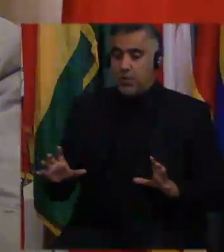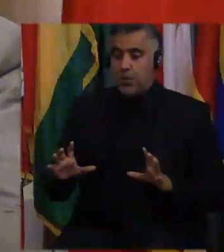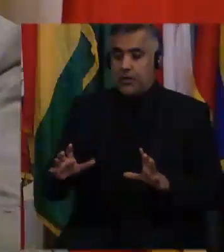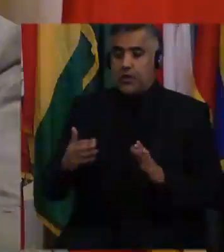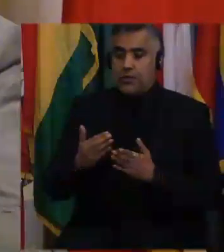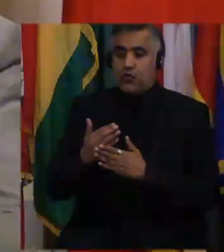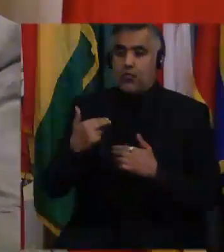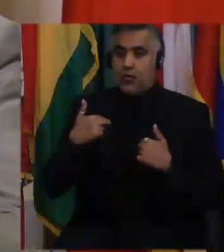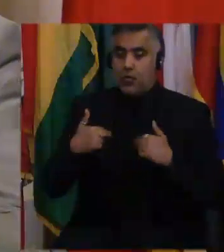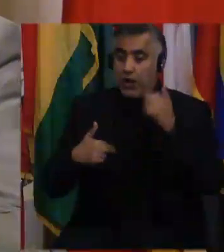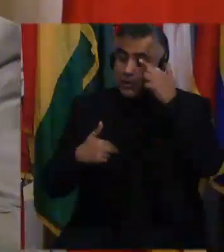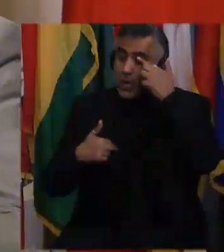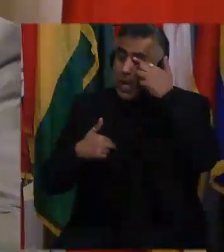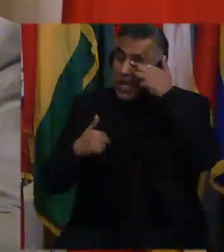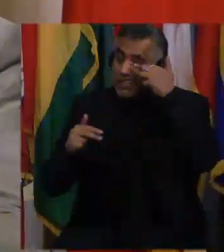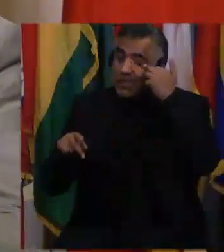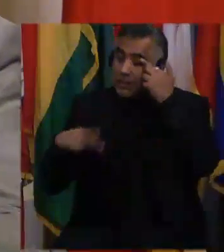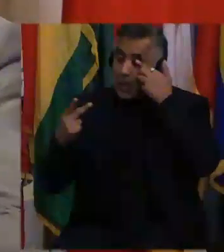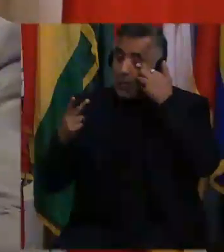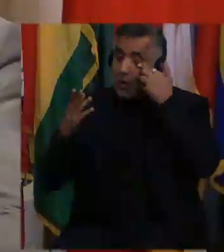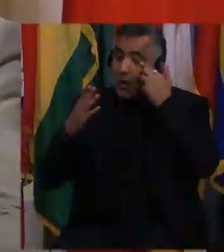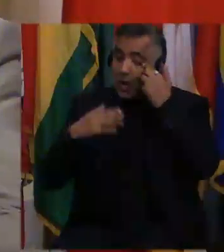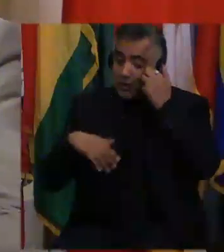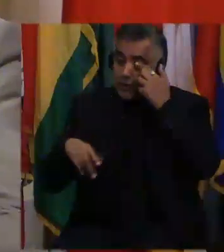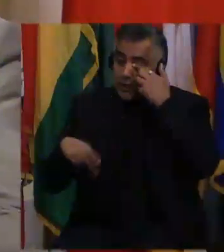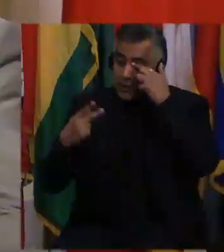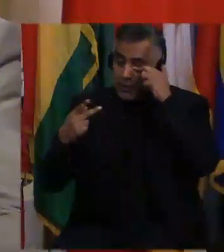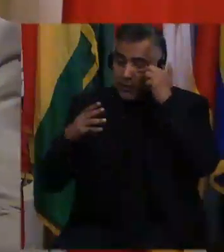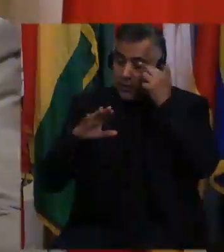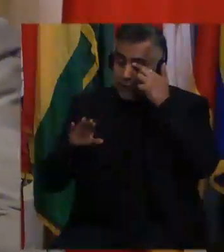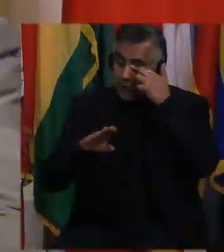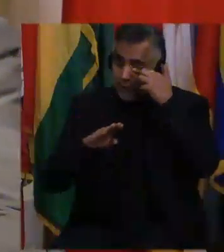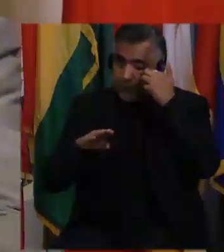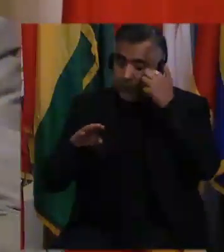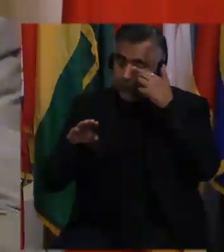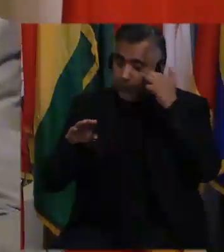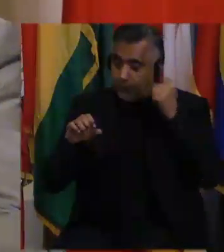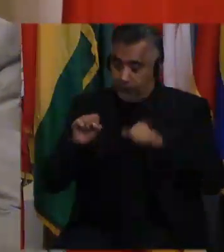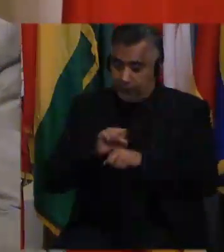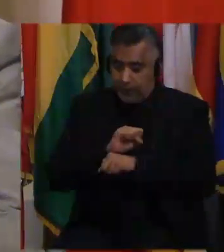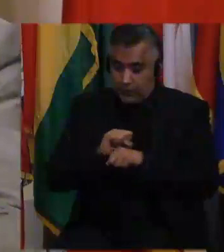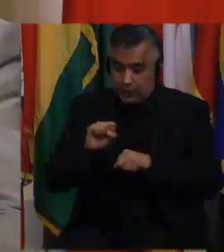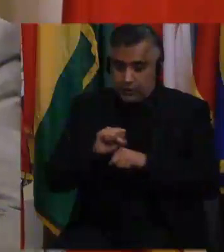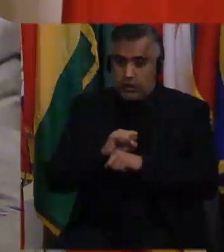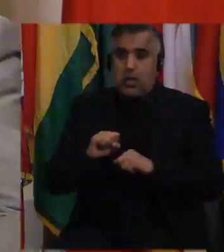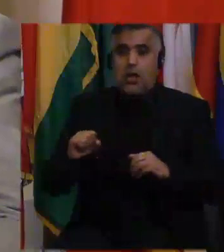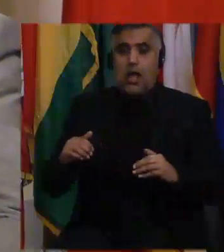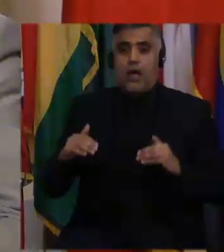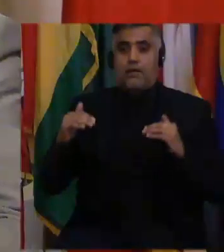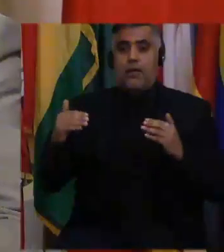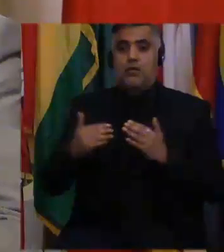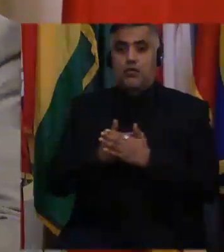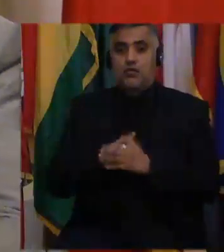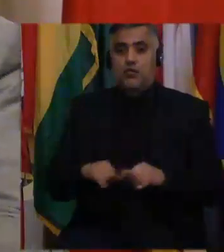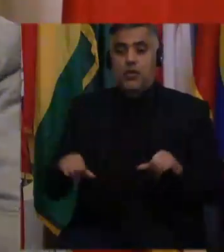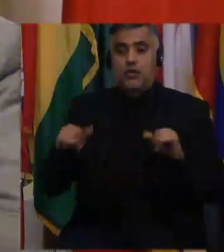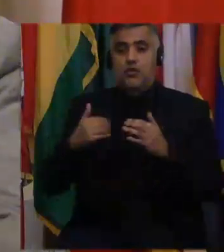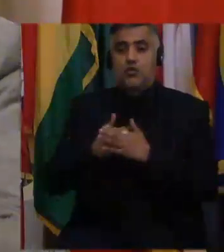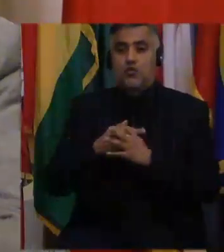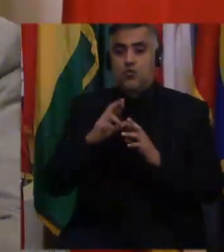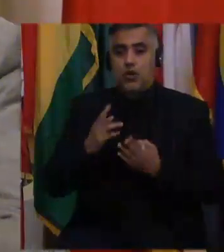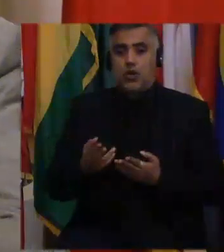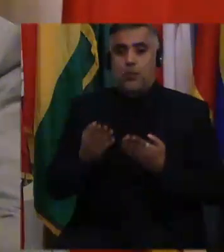apenas de promocionar el avance de nuevos estándares o de nuevas recomendaciones, pero también para ayudar en la lucha